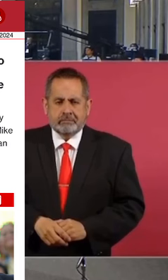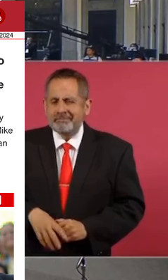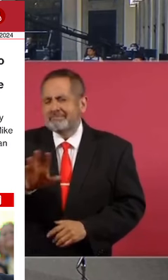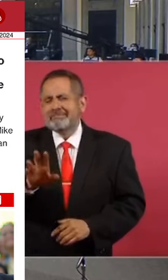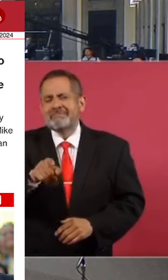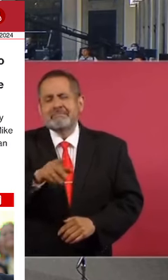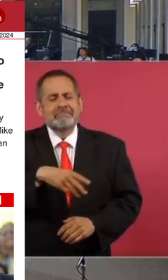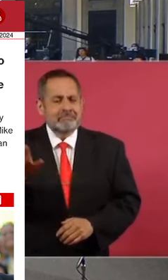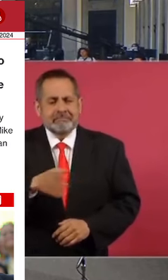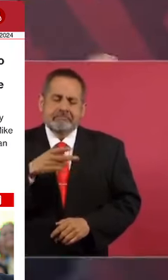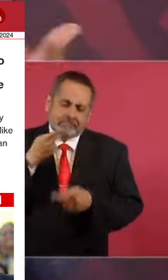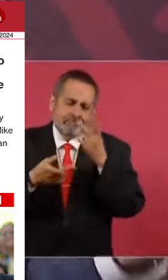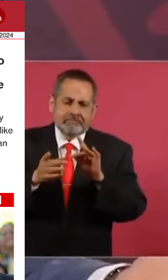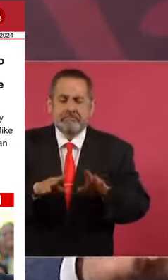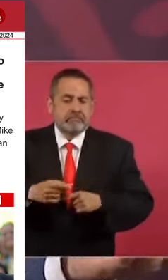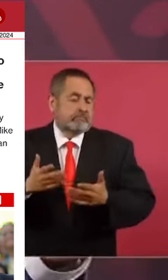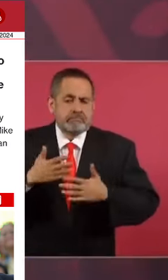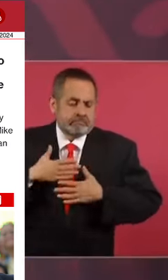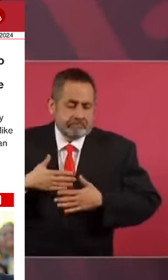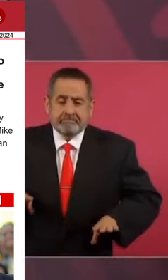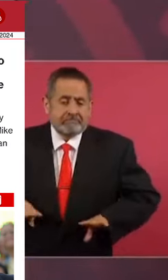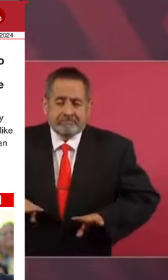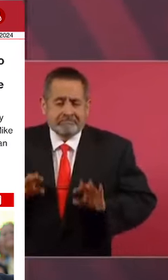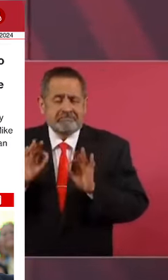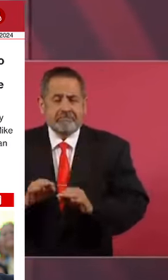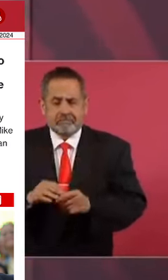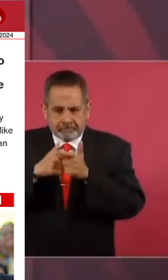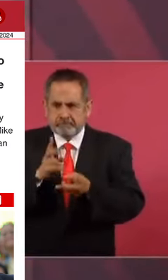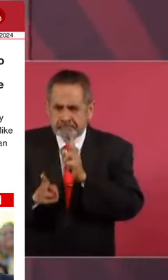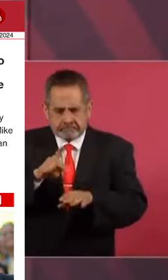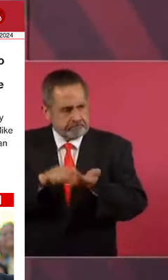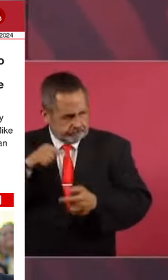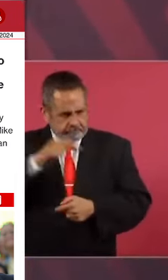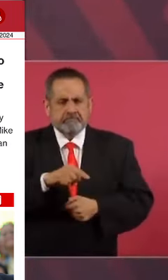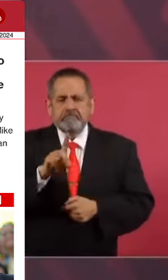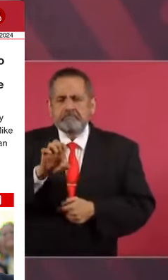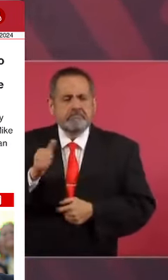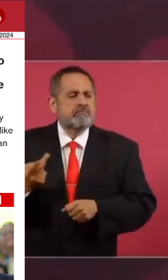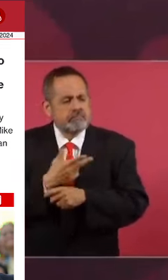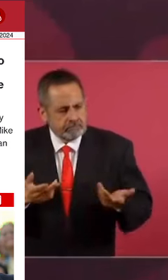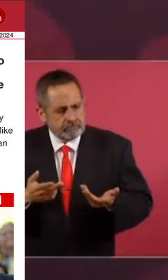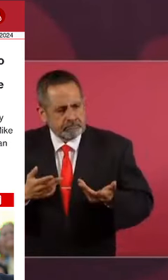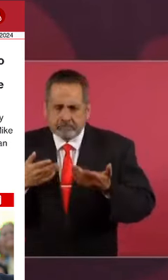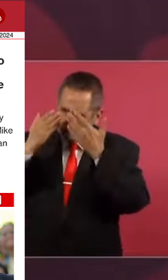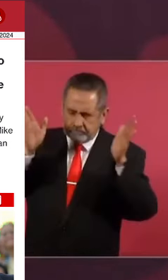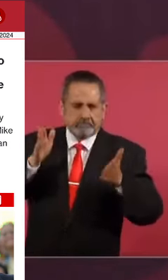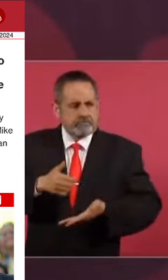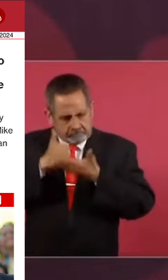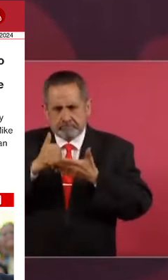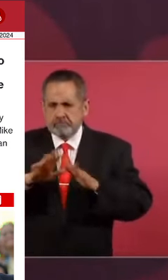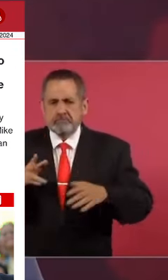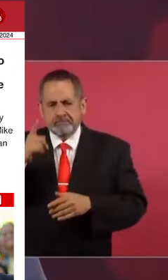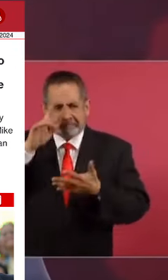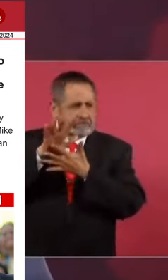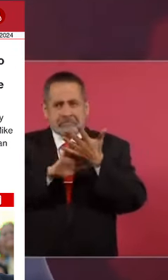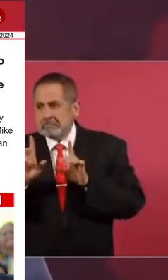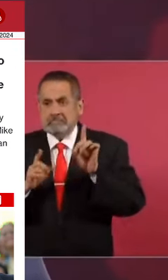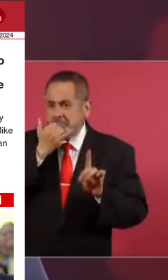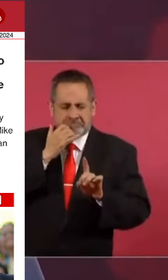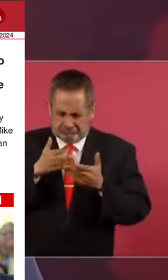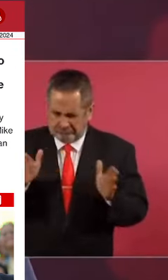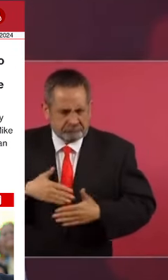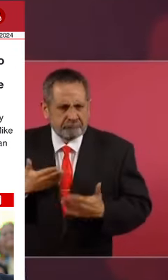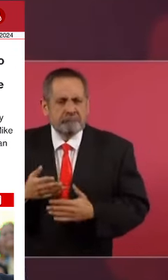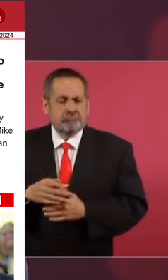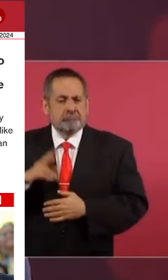No, ya estoy, ya lo están planteando aquí. A mí me conviene seguirlo tratando aquí. Porque ayuda mucho en la politización. Les voy